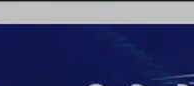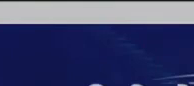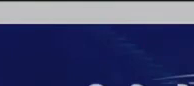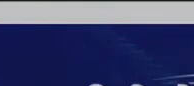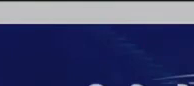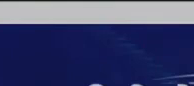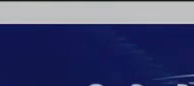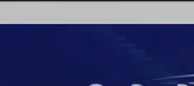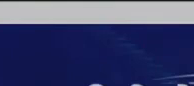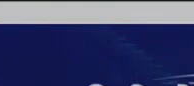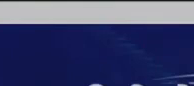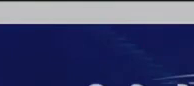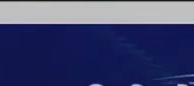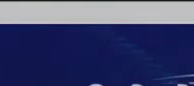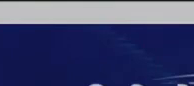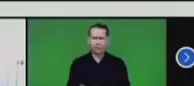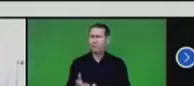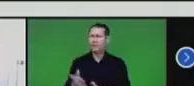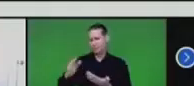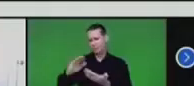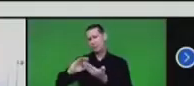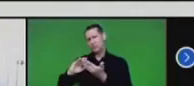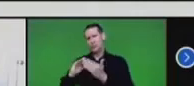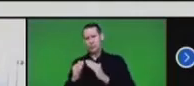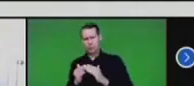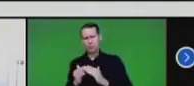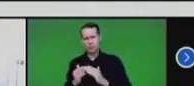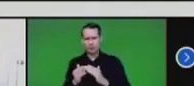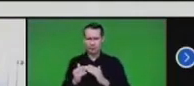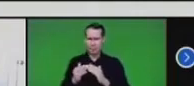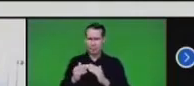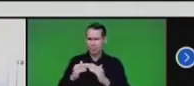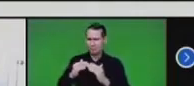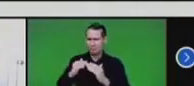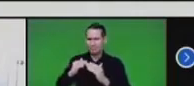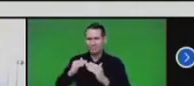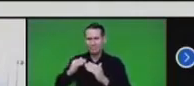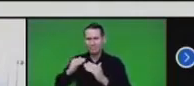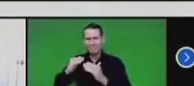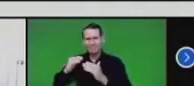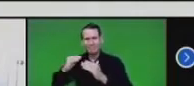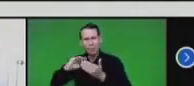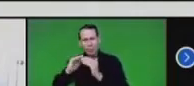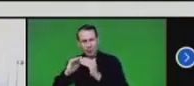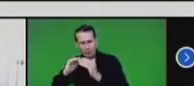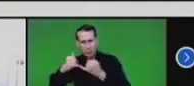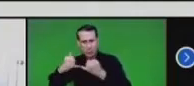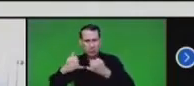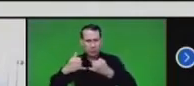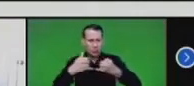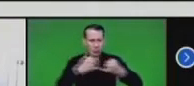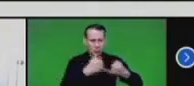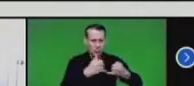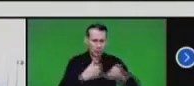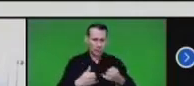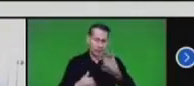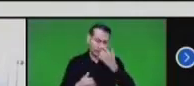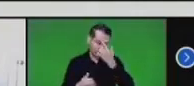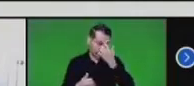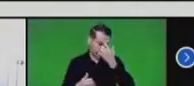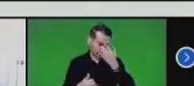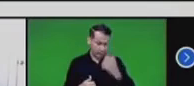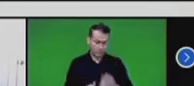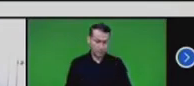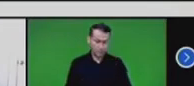sí, son esfuerzos comunitarios. Es un poco construir la red hacia los proveedores y no al revés. Pueden